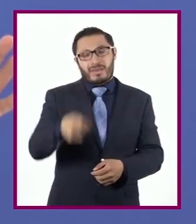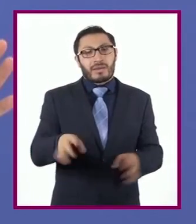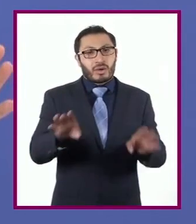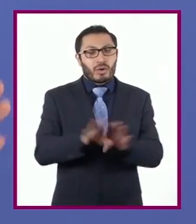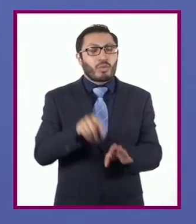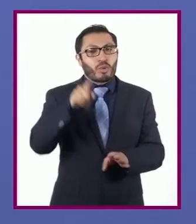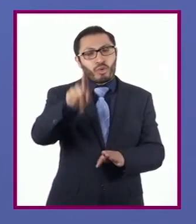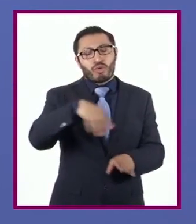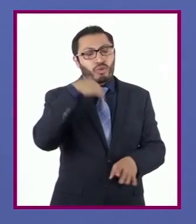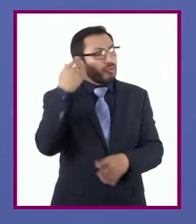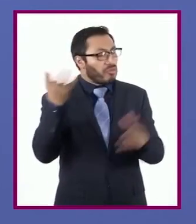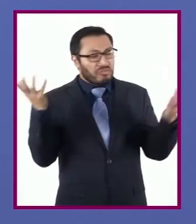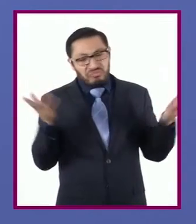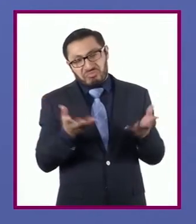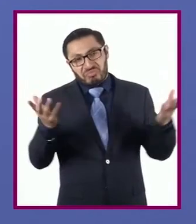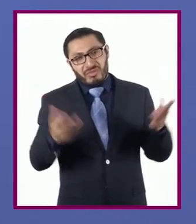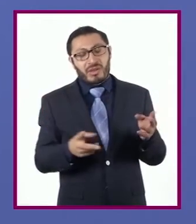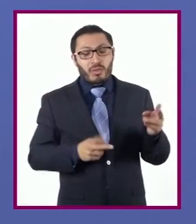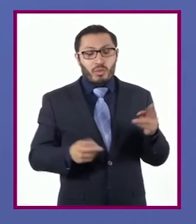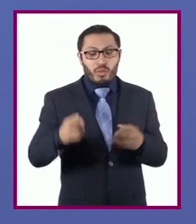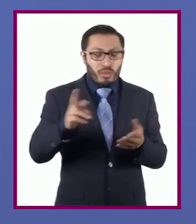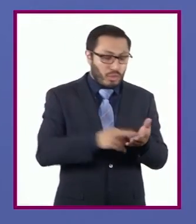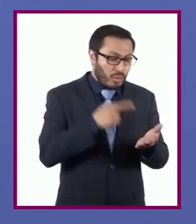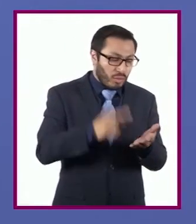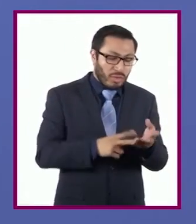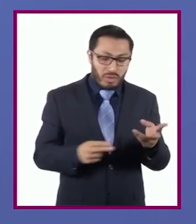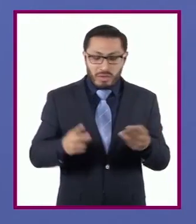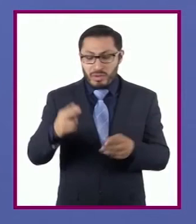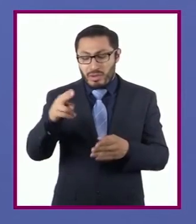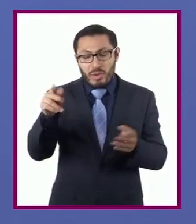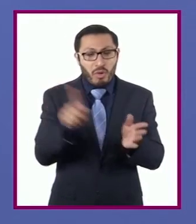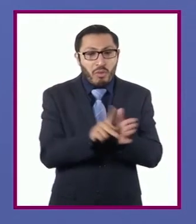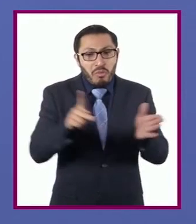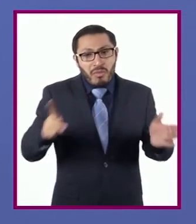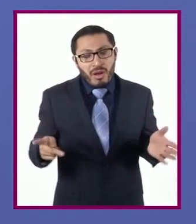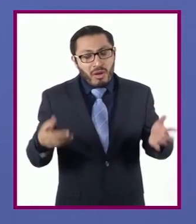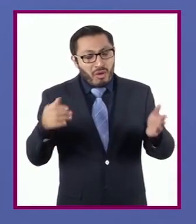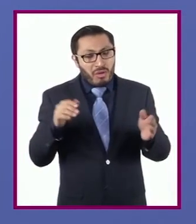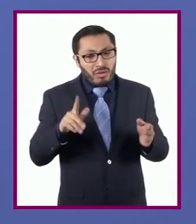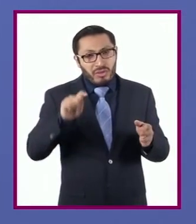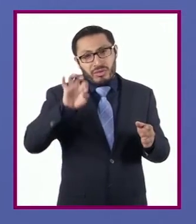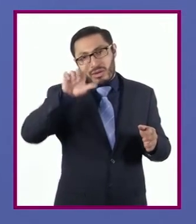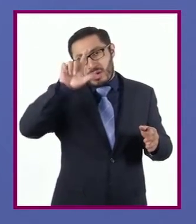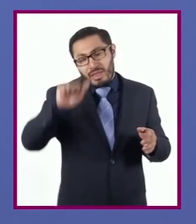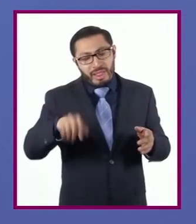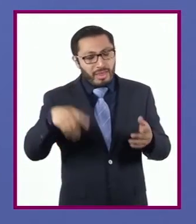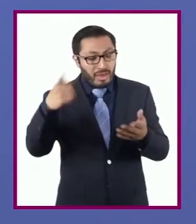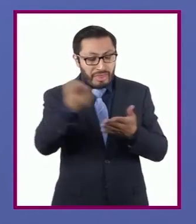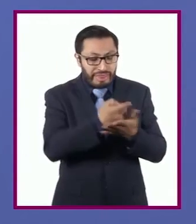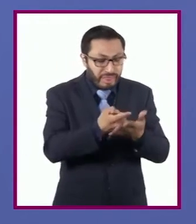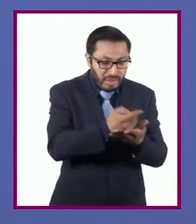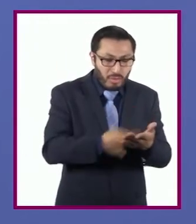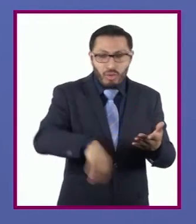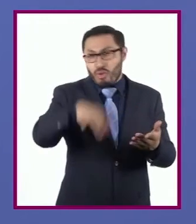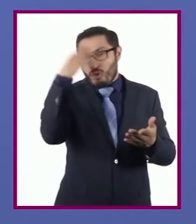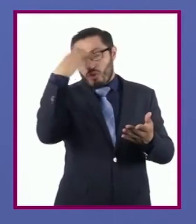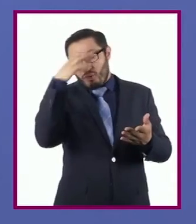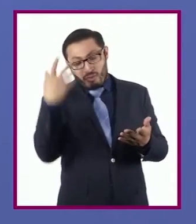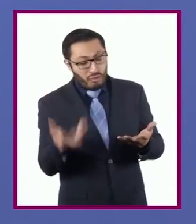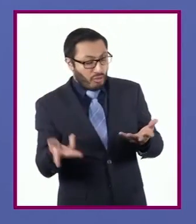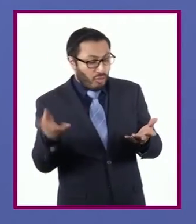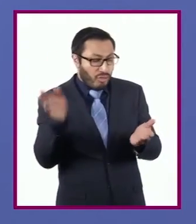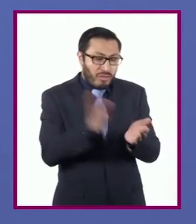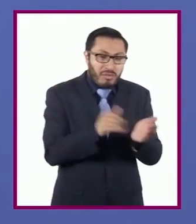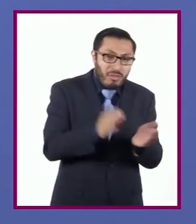libre. Usen recortes de revistas o periódicos o pedazos de tela, dibujos, fotografías, pedazos